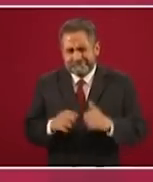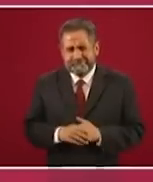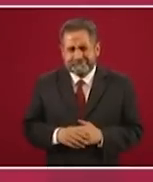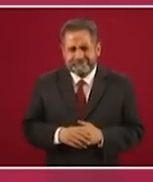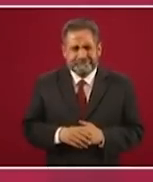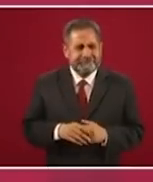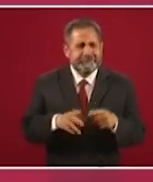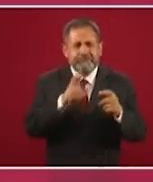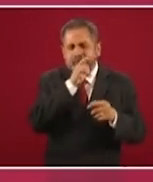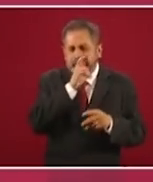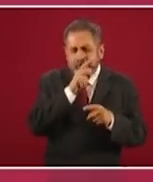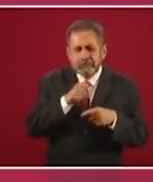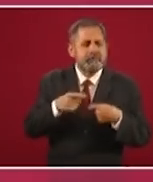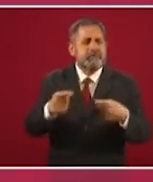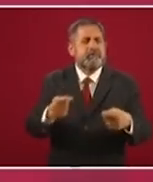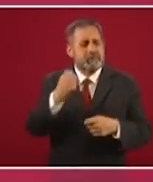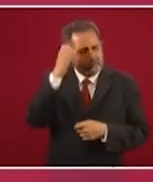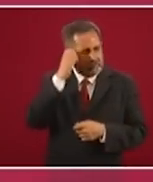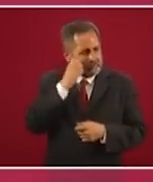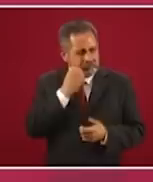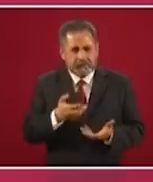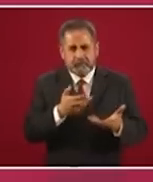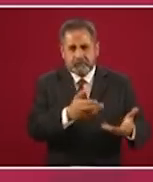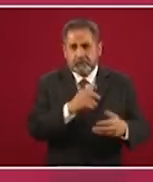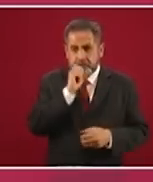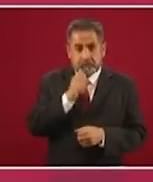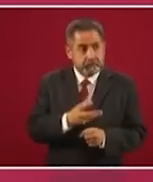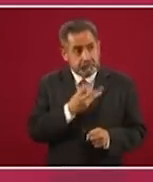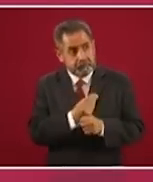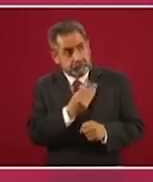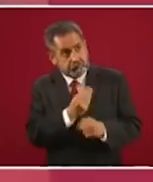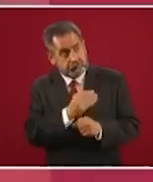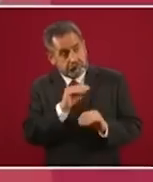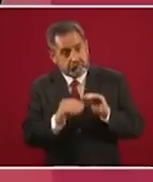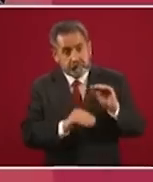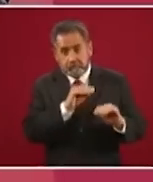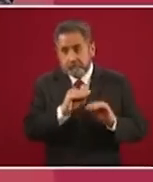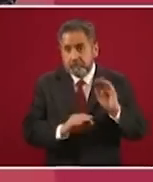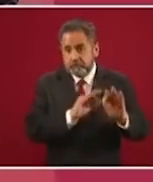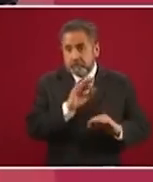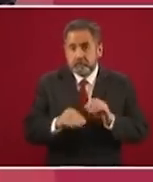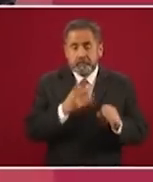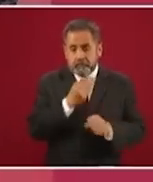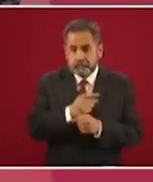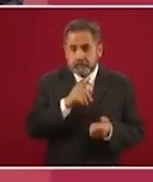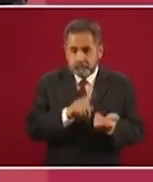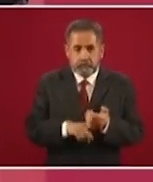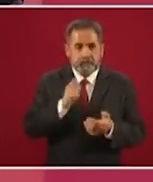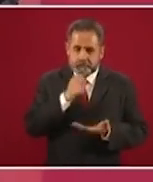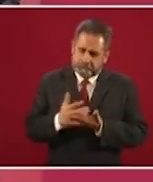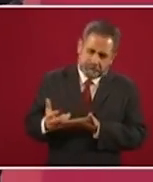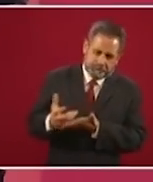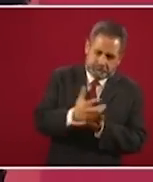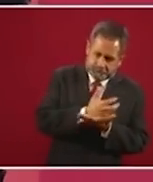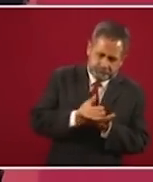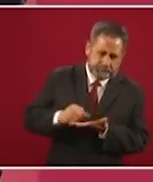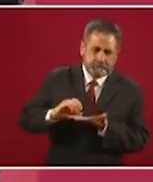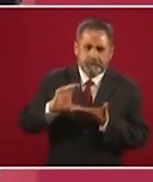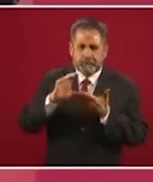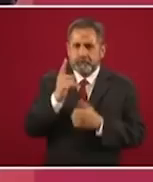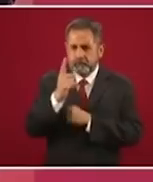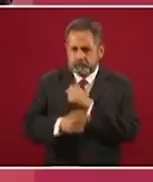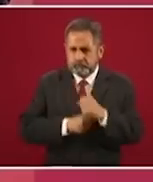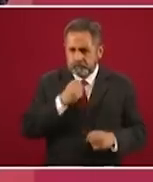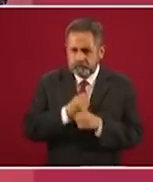está garantizado. Y está garantizado el mantenimiento también, que va a salir de la misma rifa, por un